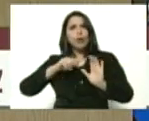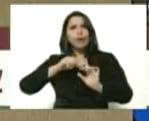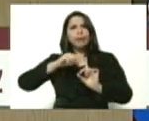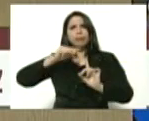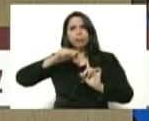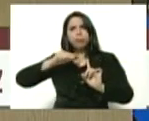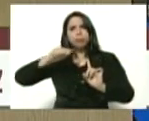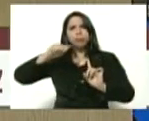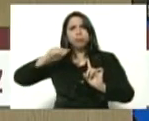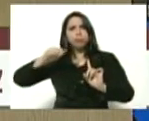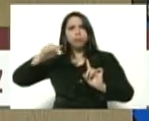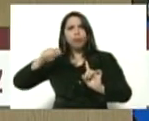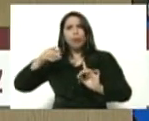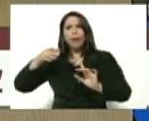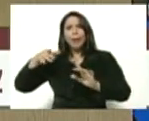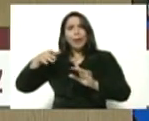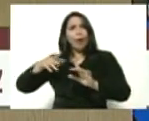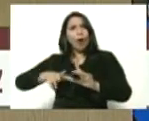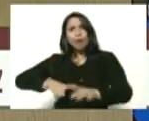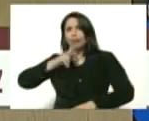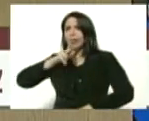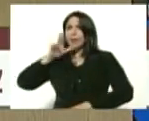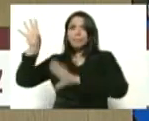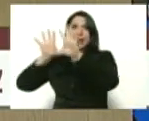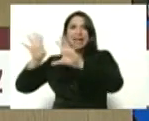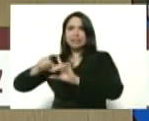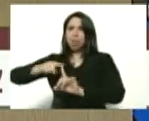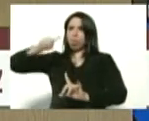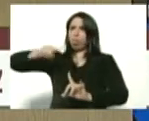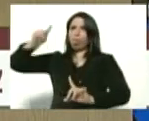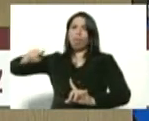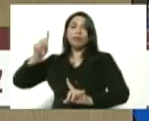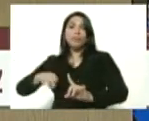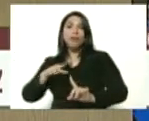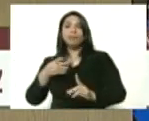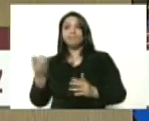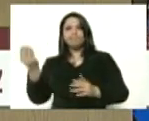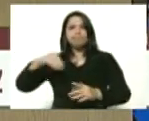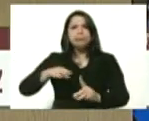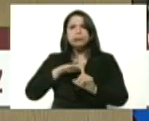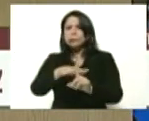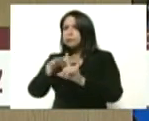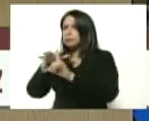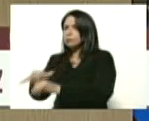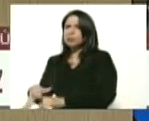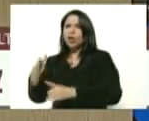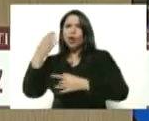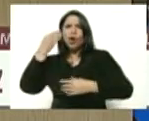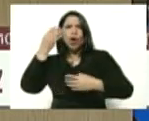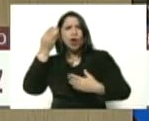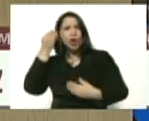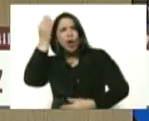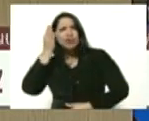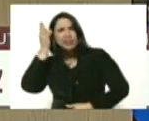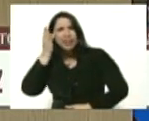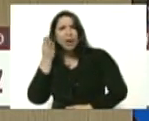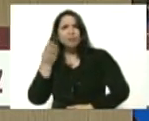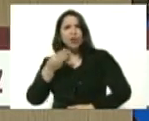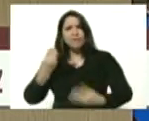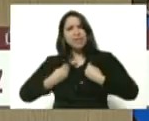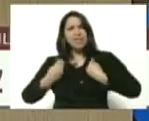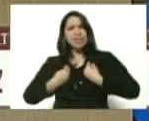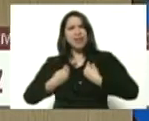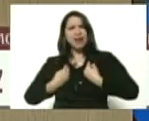casos en esos países y como a eso se le agrega la xenofobia y una concepción de la vida que está basada en el egoísmo y en la